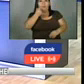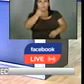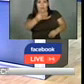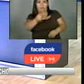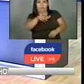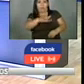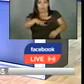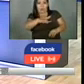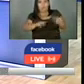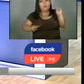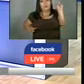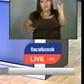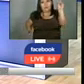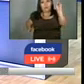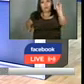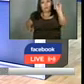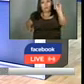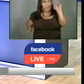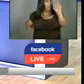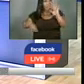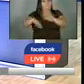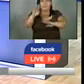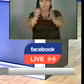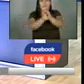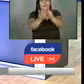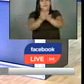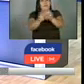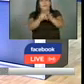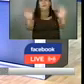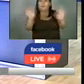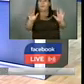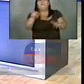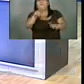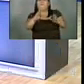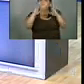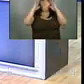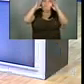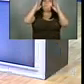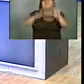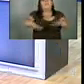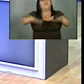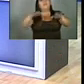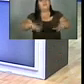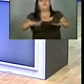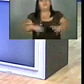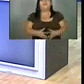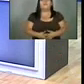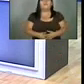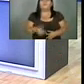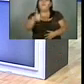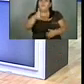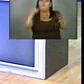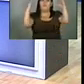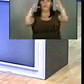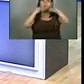San Salvador, a donde ha dejado serios daños. Nosotros así nos despedimos y les agradecemos por habernos acompañado. Buenas noches.